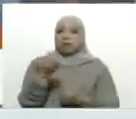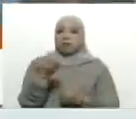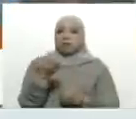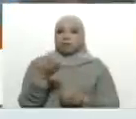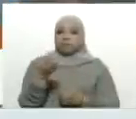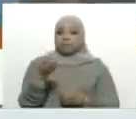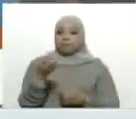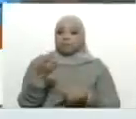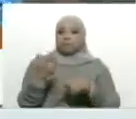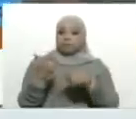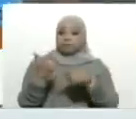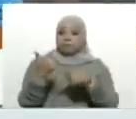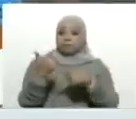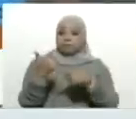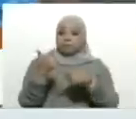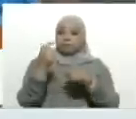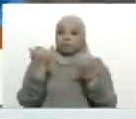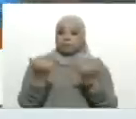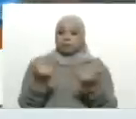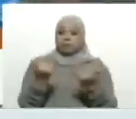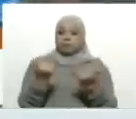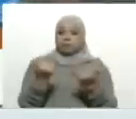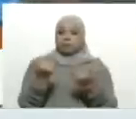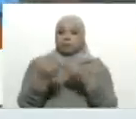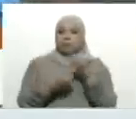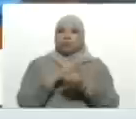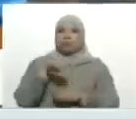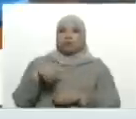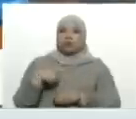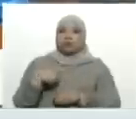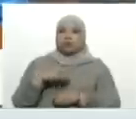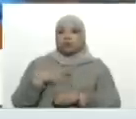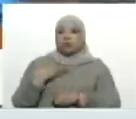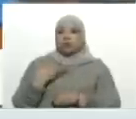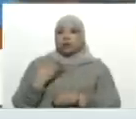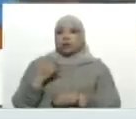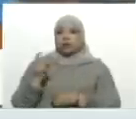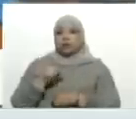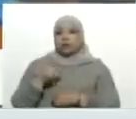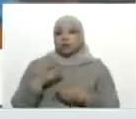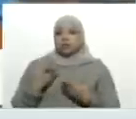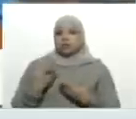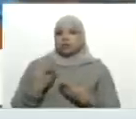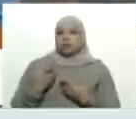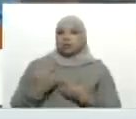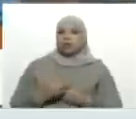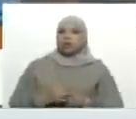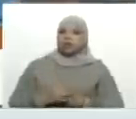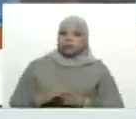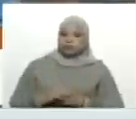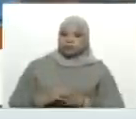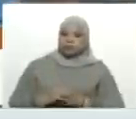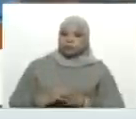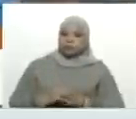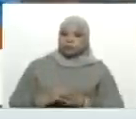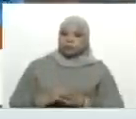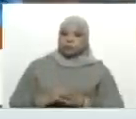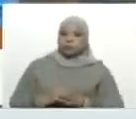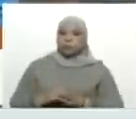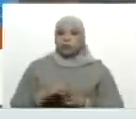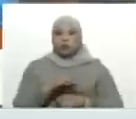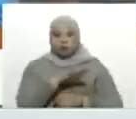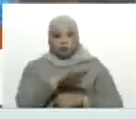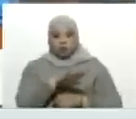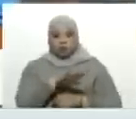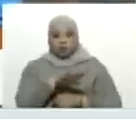Industrial capital financiero pero está lo que dice es lo que le conviene Entonces eso ya nos da si ustedes quieren una premisa